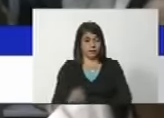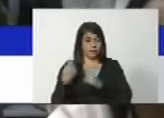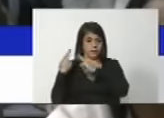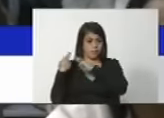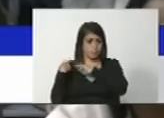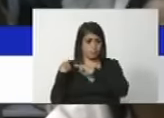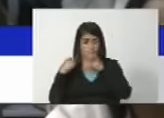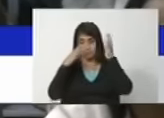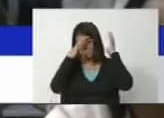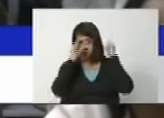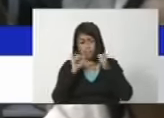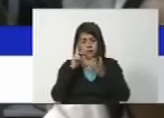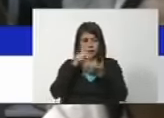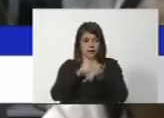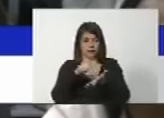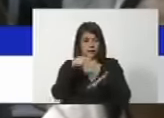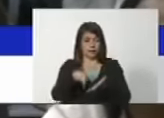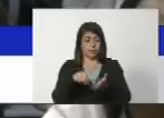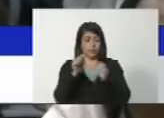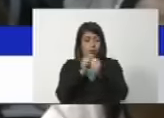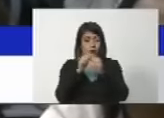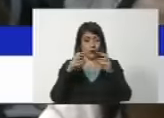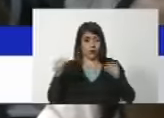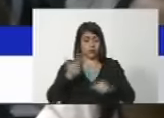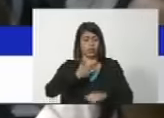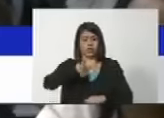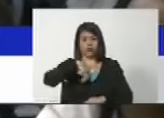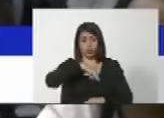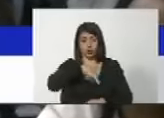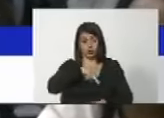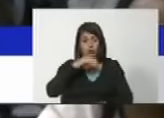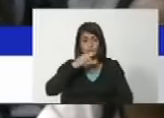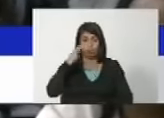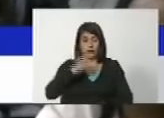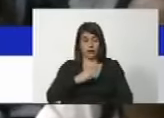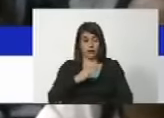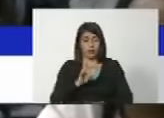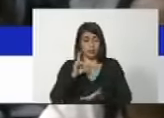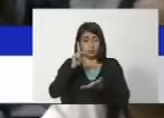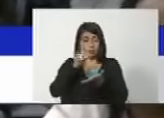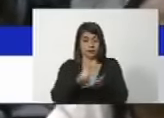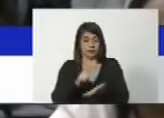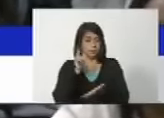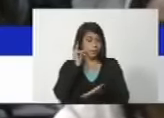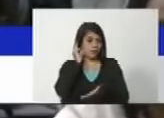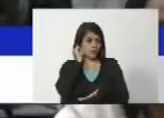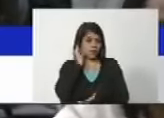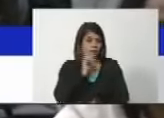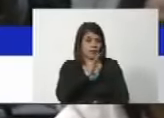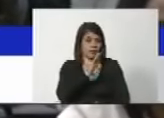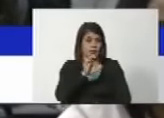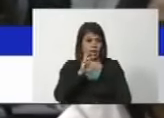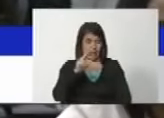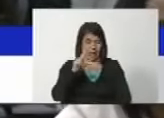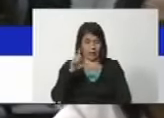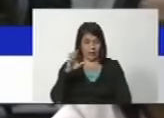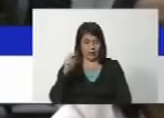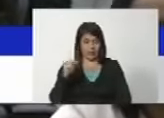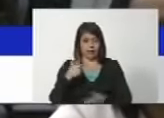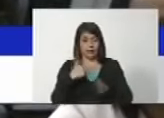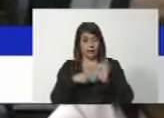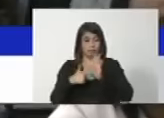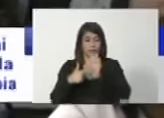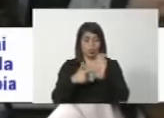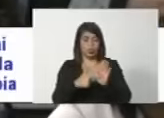delegaciones diplomáticas presentes en el continente. Y estamos seguros que la presencia de la compañera en Angola